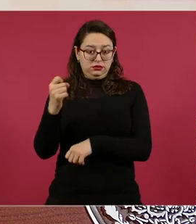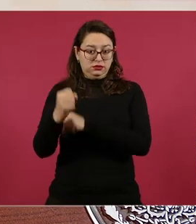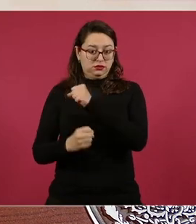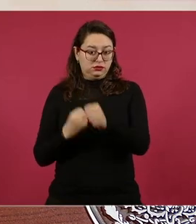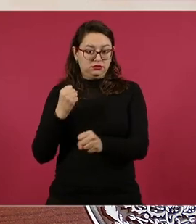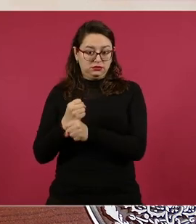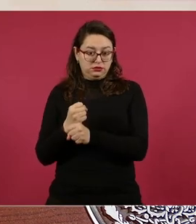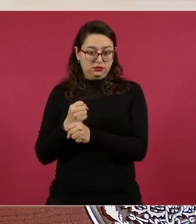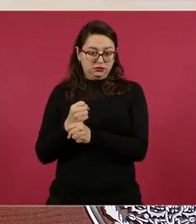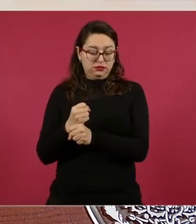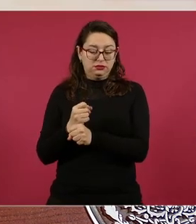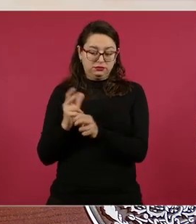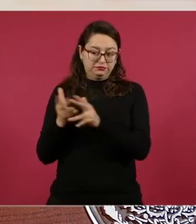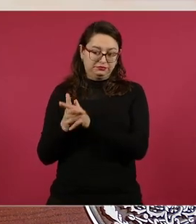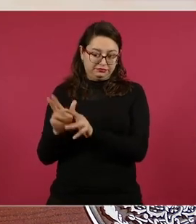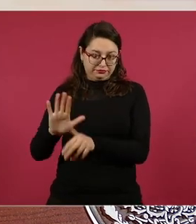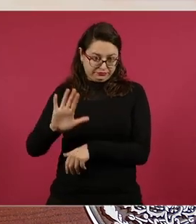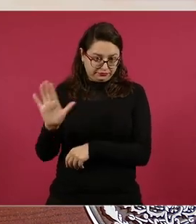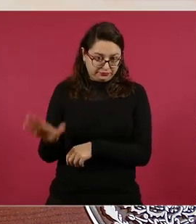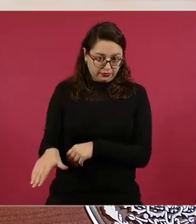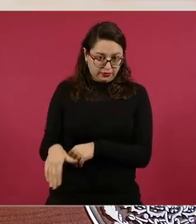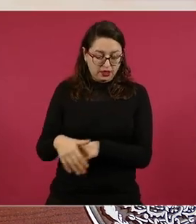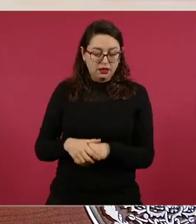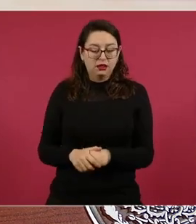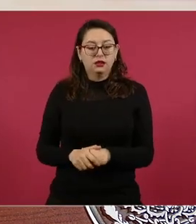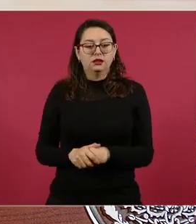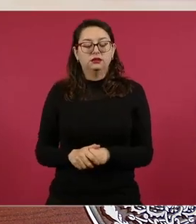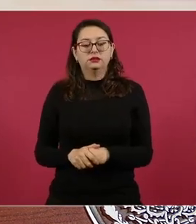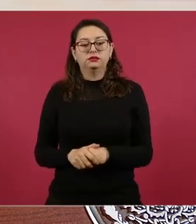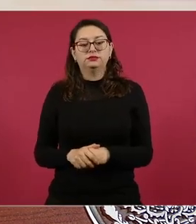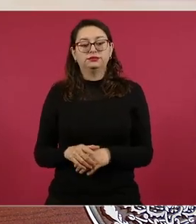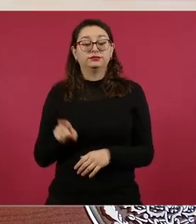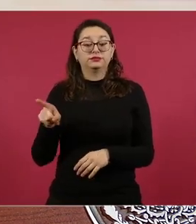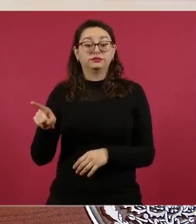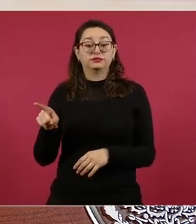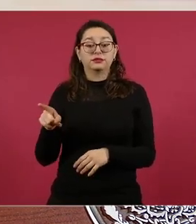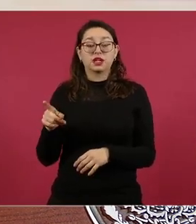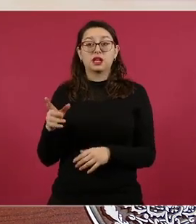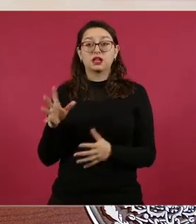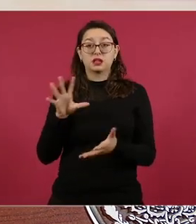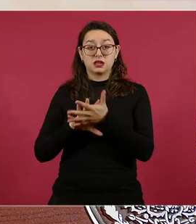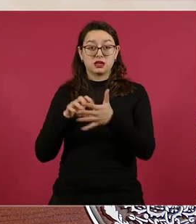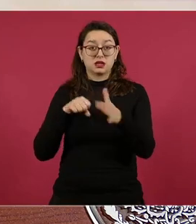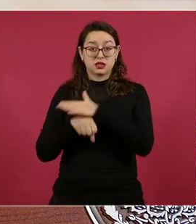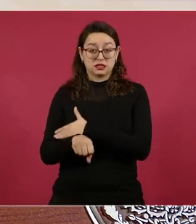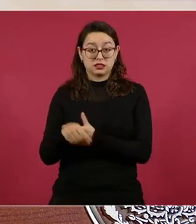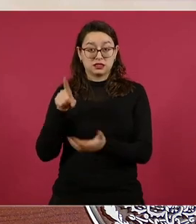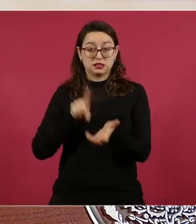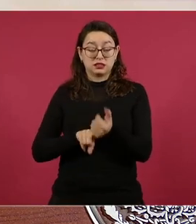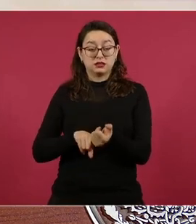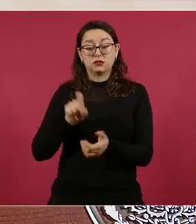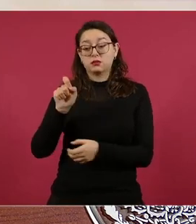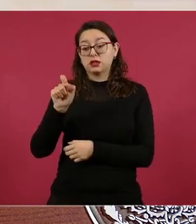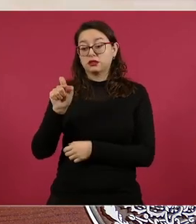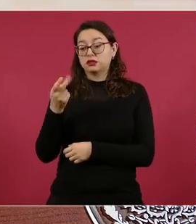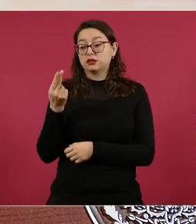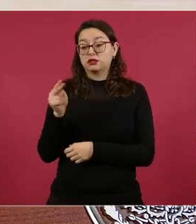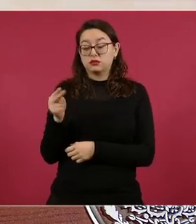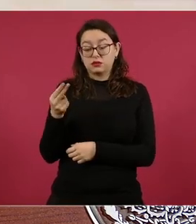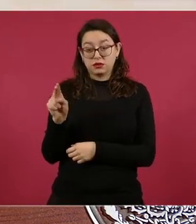100 años de su asesinato. Eso lo estrangularon el 20 de